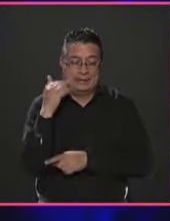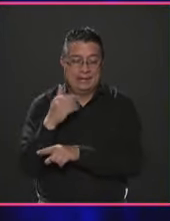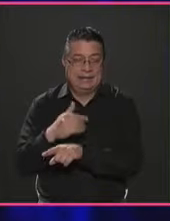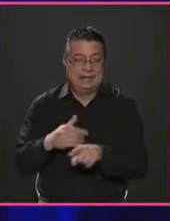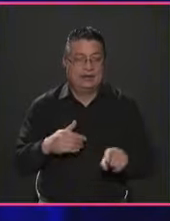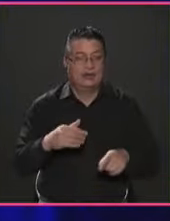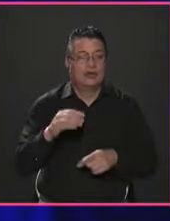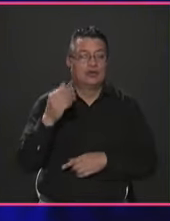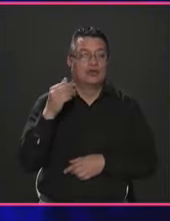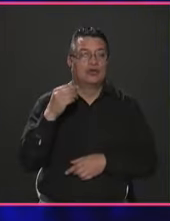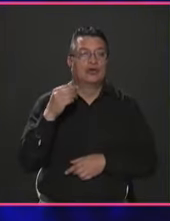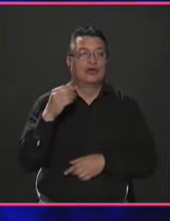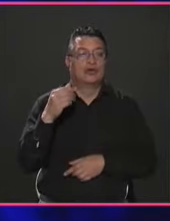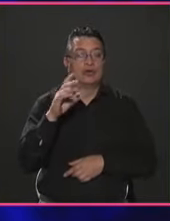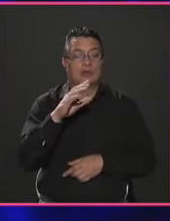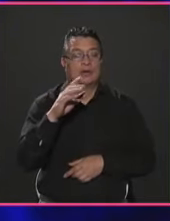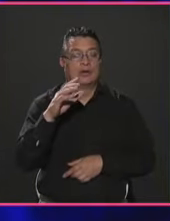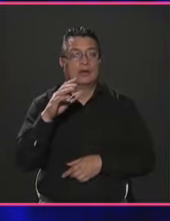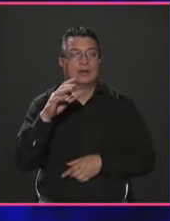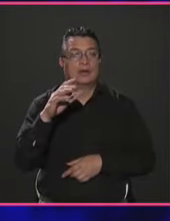de Los